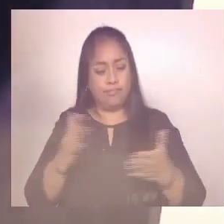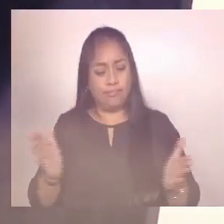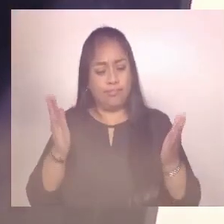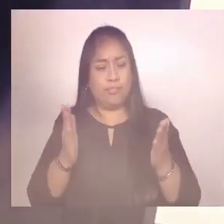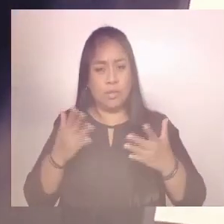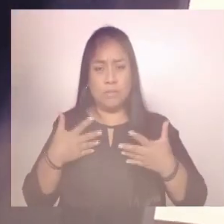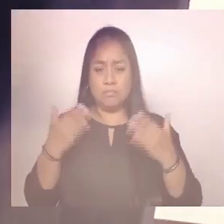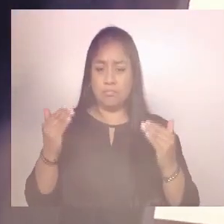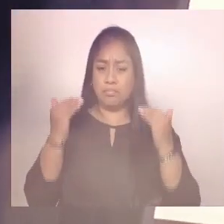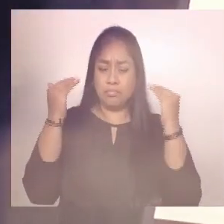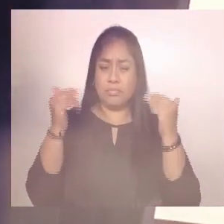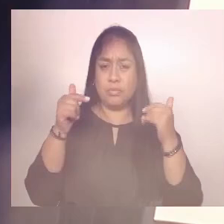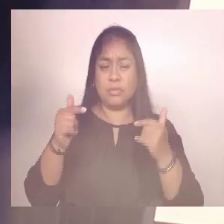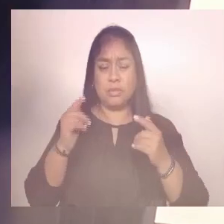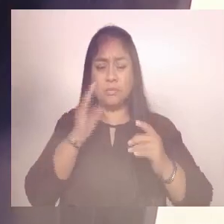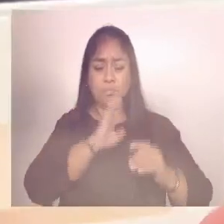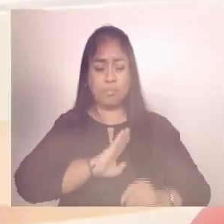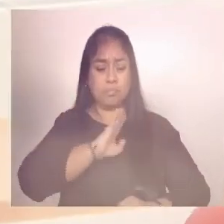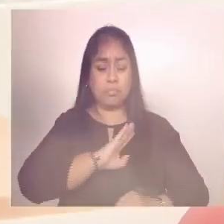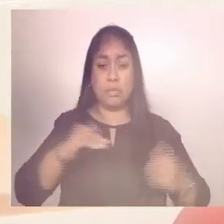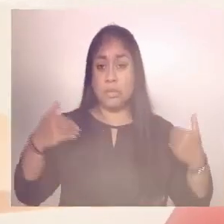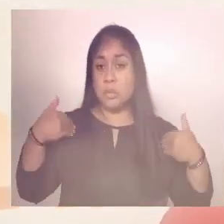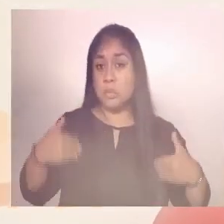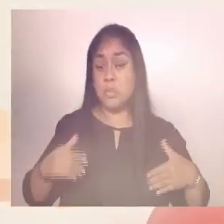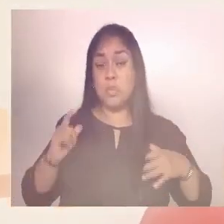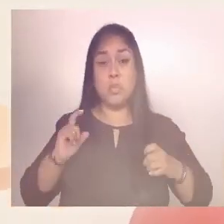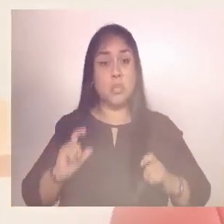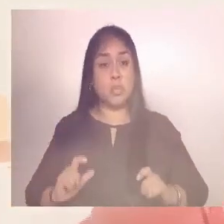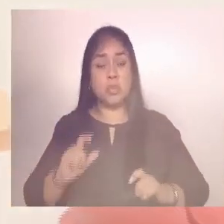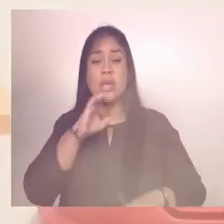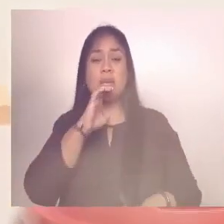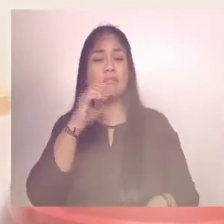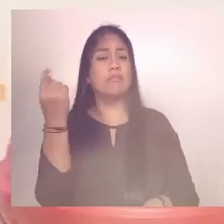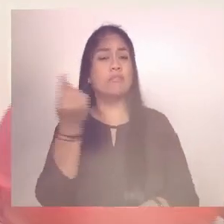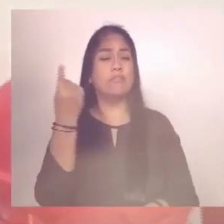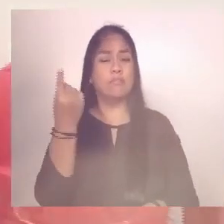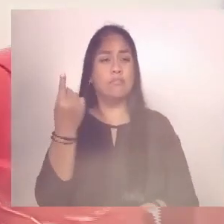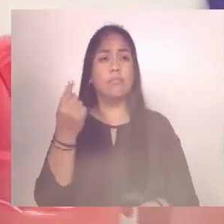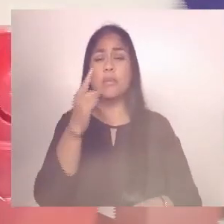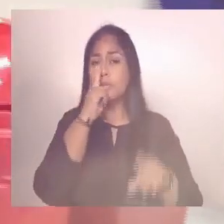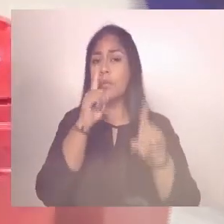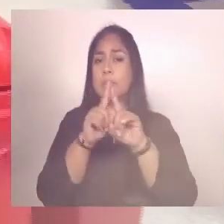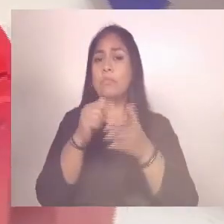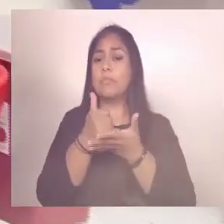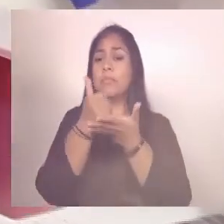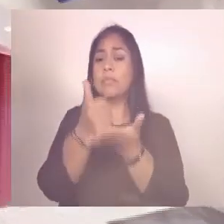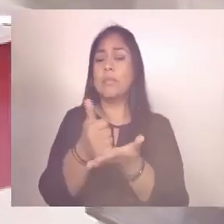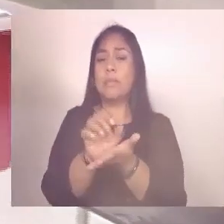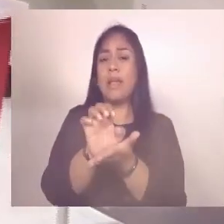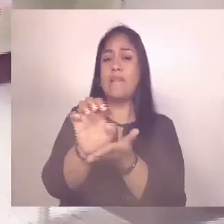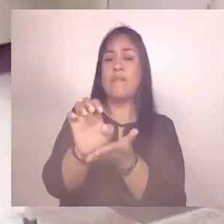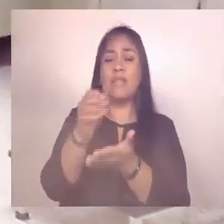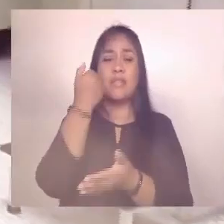de su bienestar físico debe ser una prioridad, así como ayudarles a prevenir